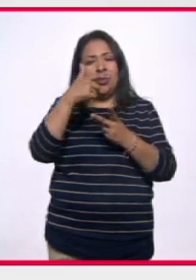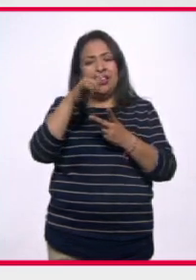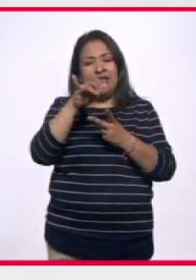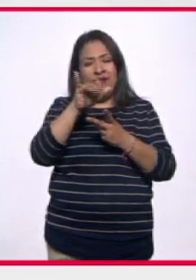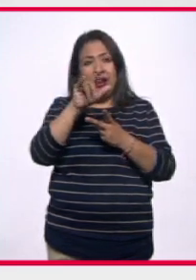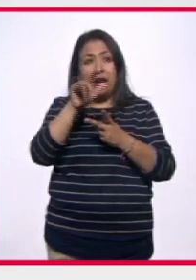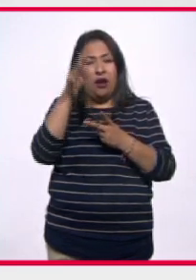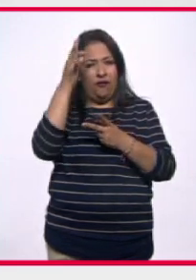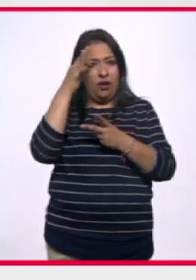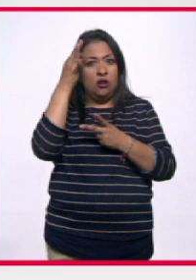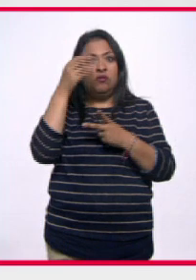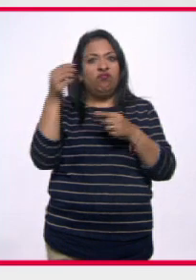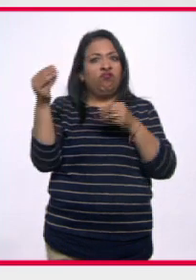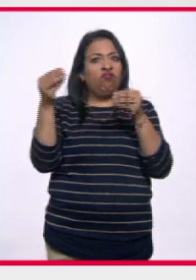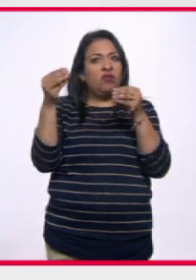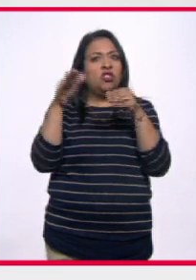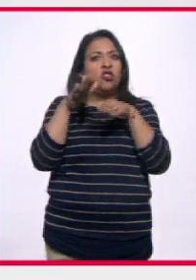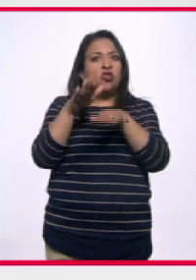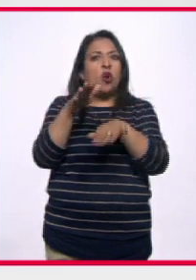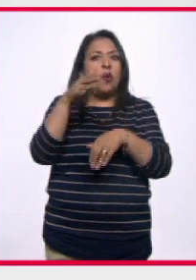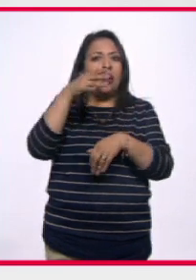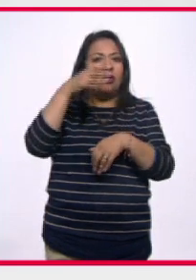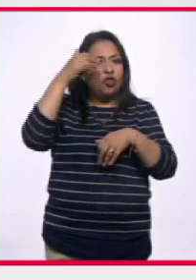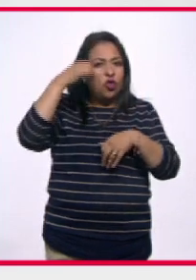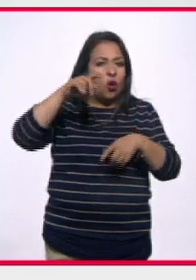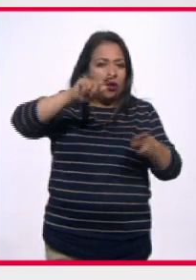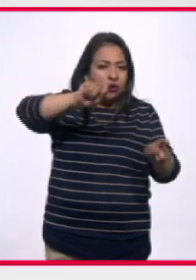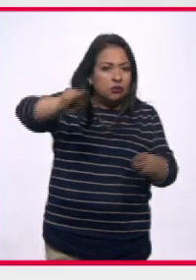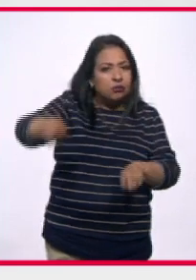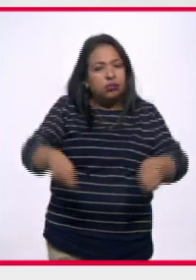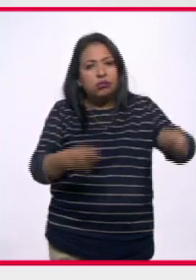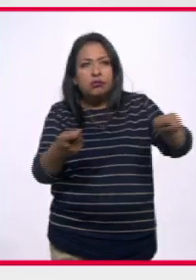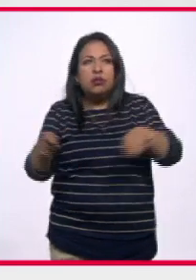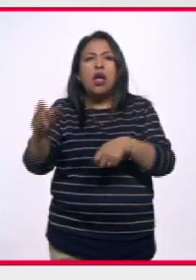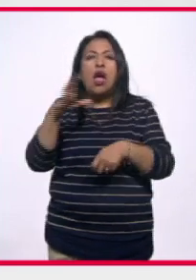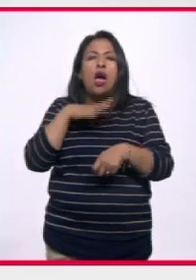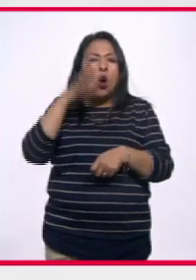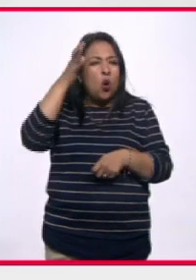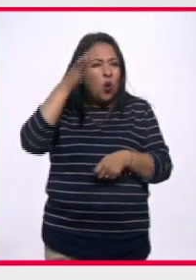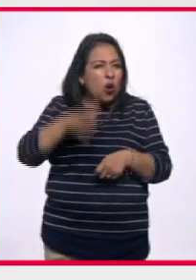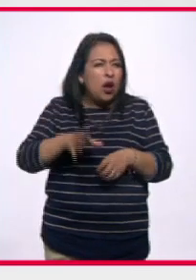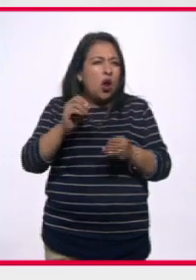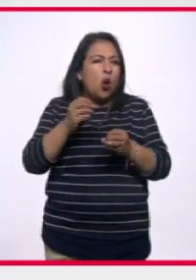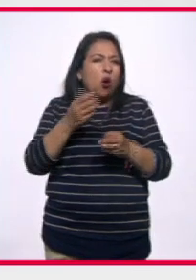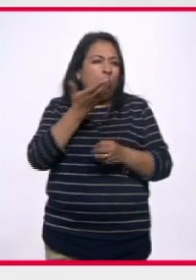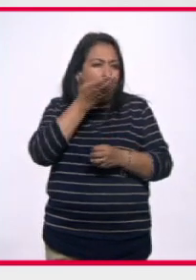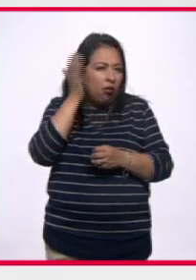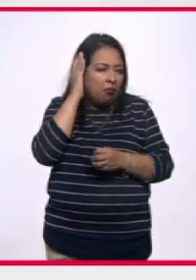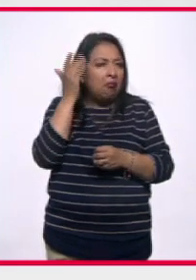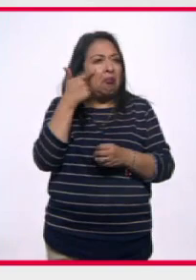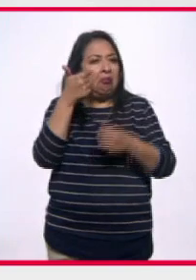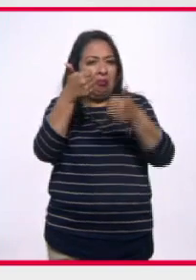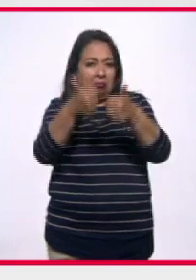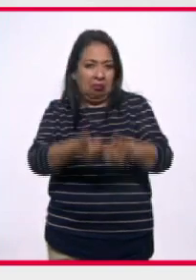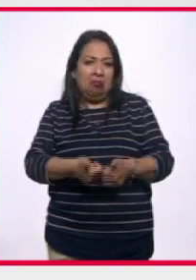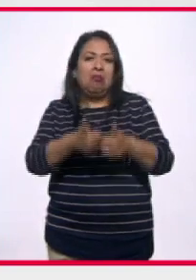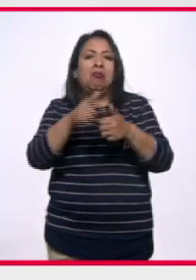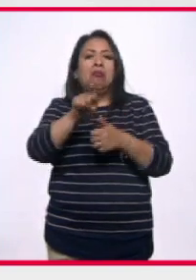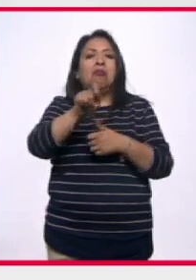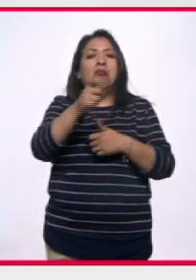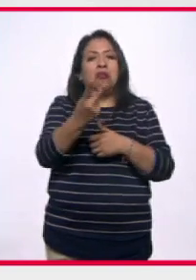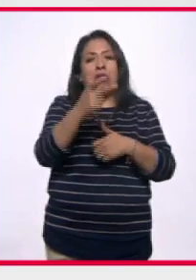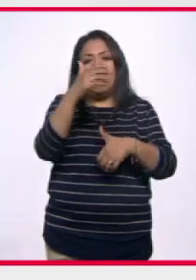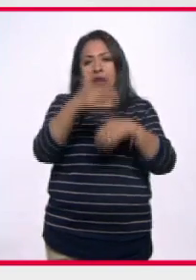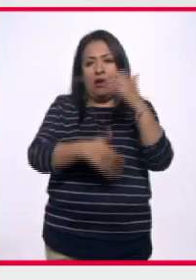van a debatir sobre esto sobre la fiesta brava y la pregunta es se trata de un acto de crueldad y de doble moral bueno quédense con nosotros en canal 22